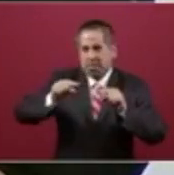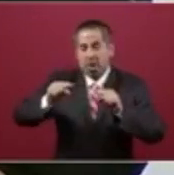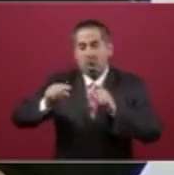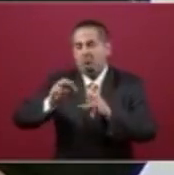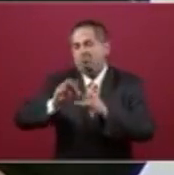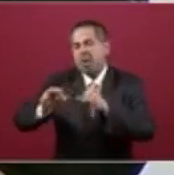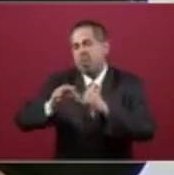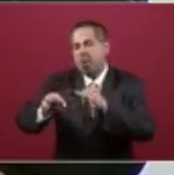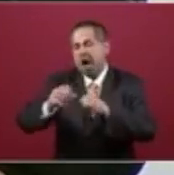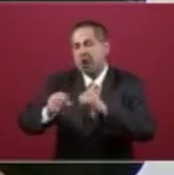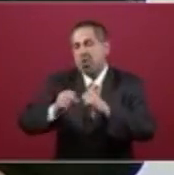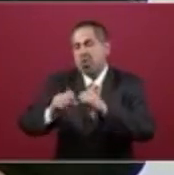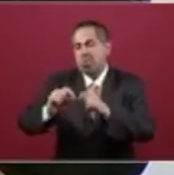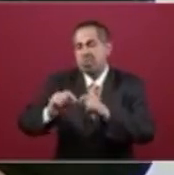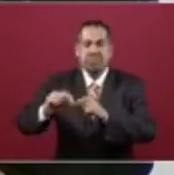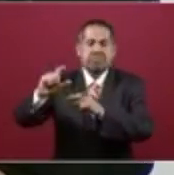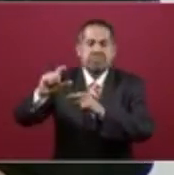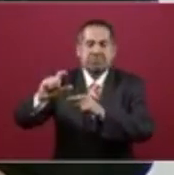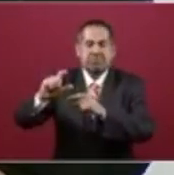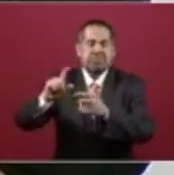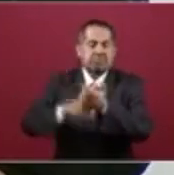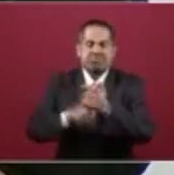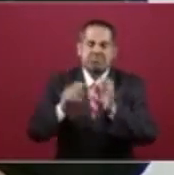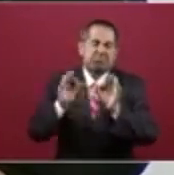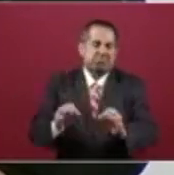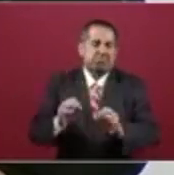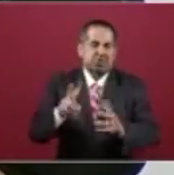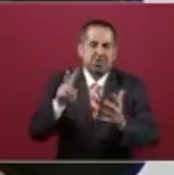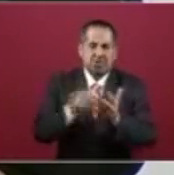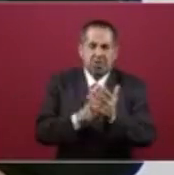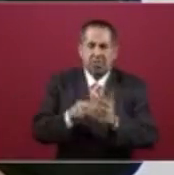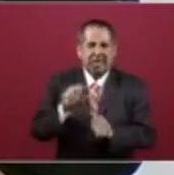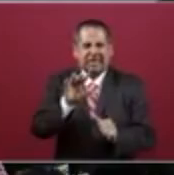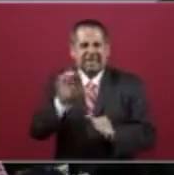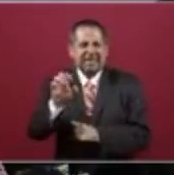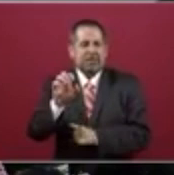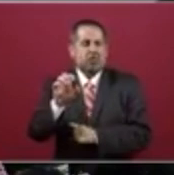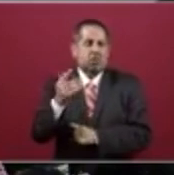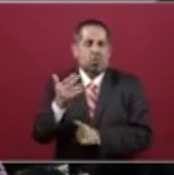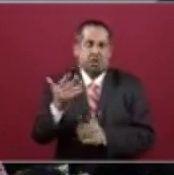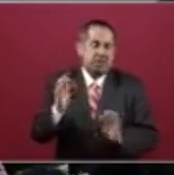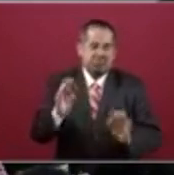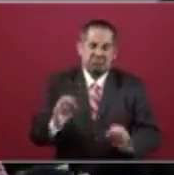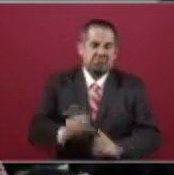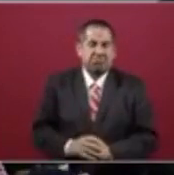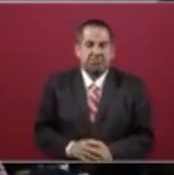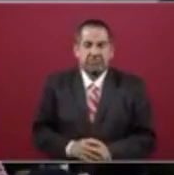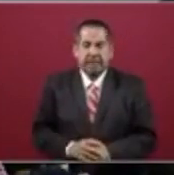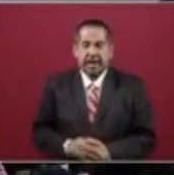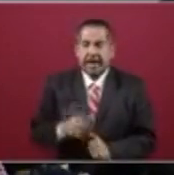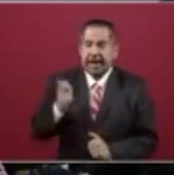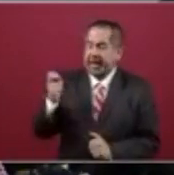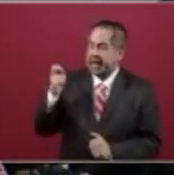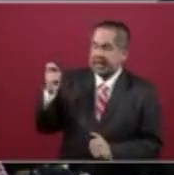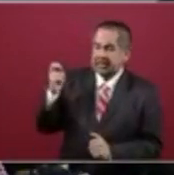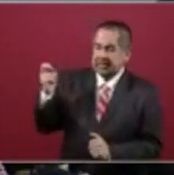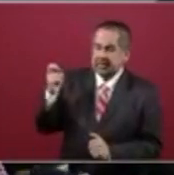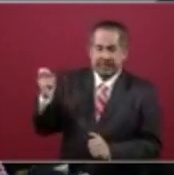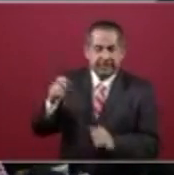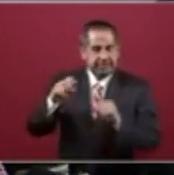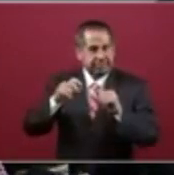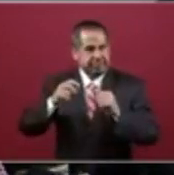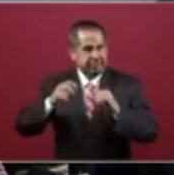finales del año ya la producción estará en el orden de los 2.650. Esto es lo que implica este